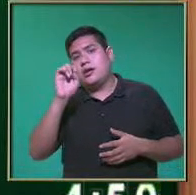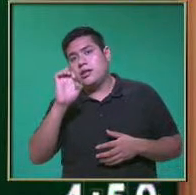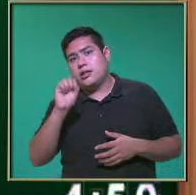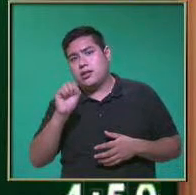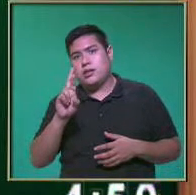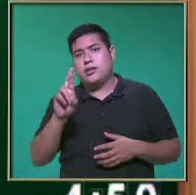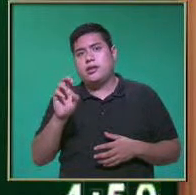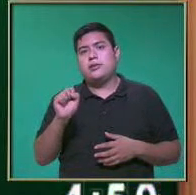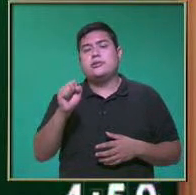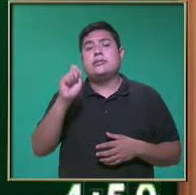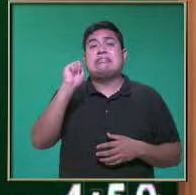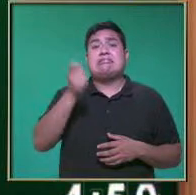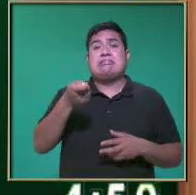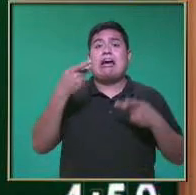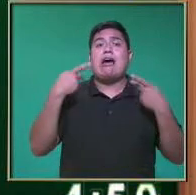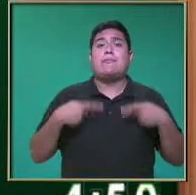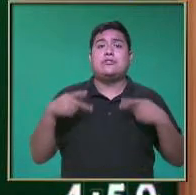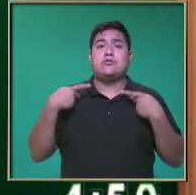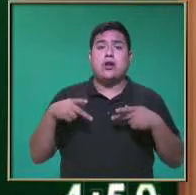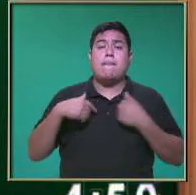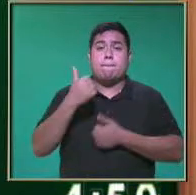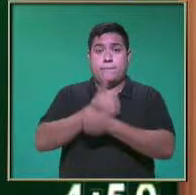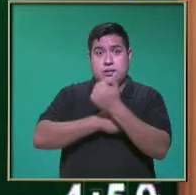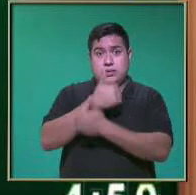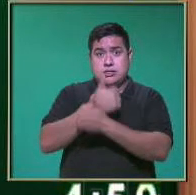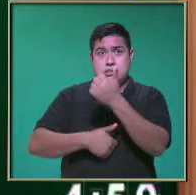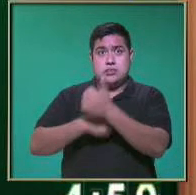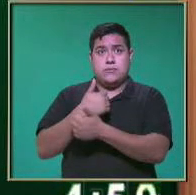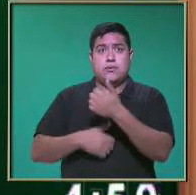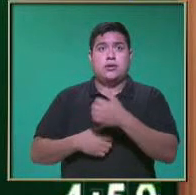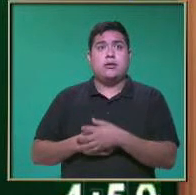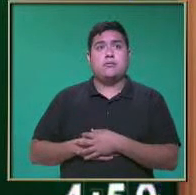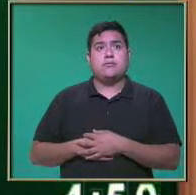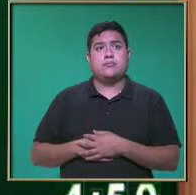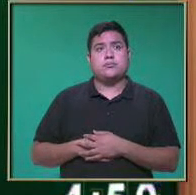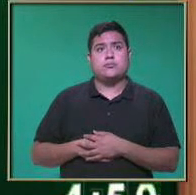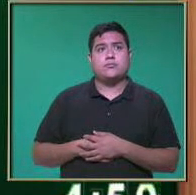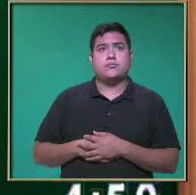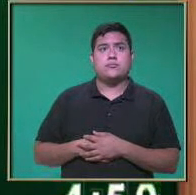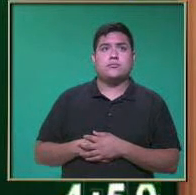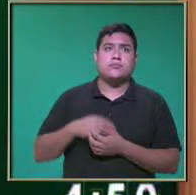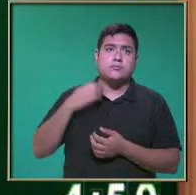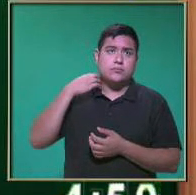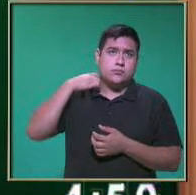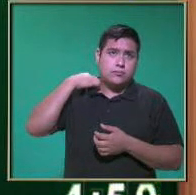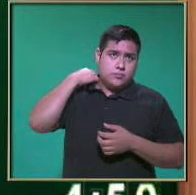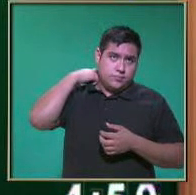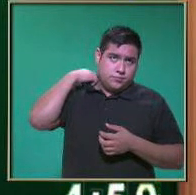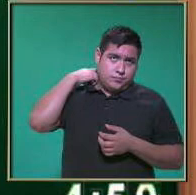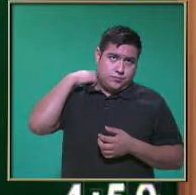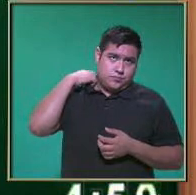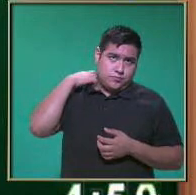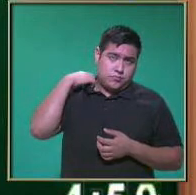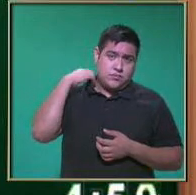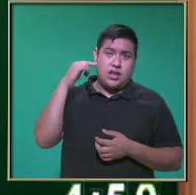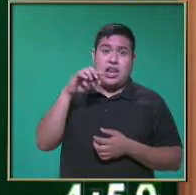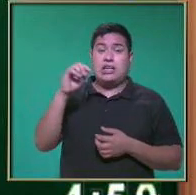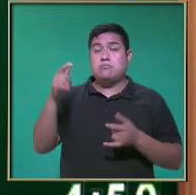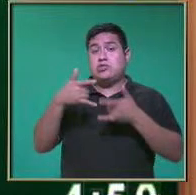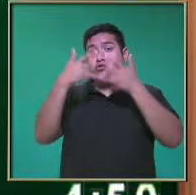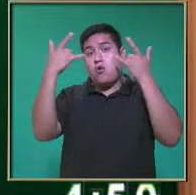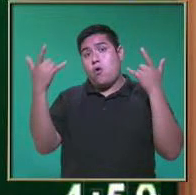personajes. What are the characters? They act in the story, can be good or evil. Ellos actúan en la